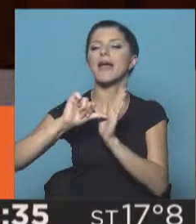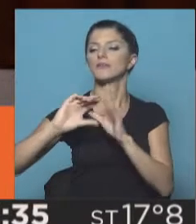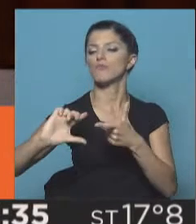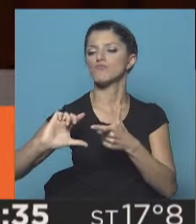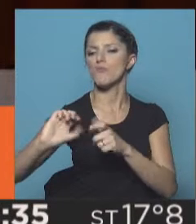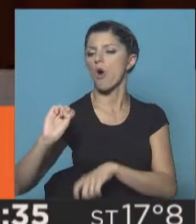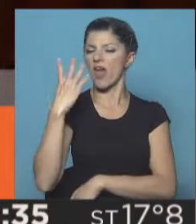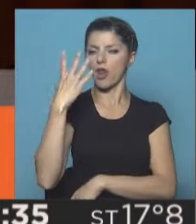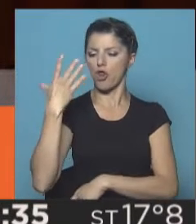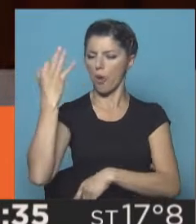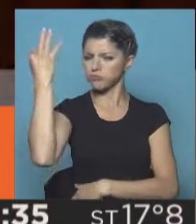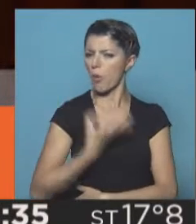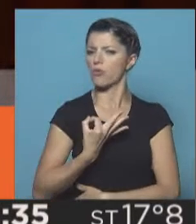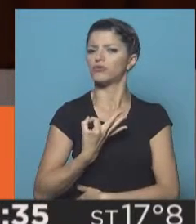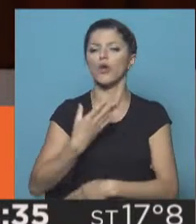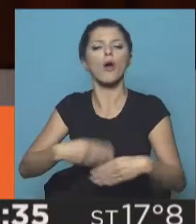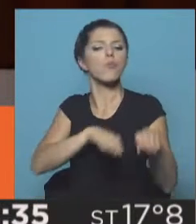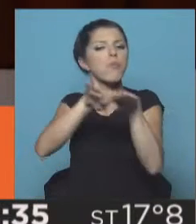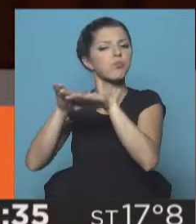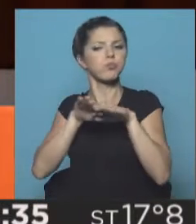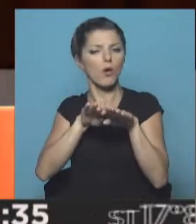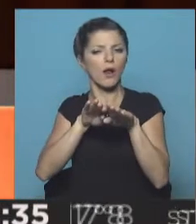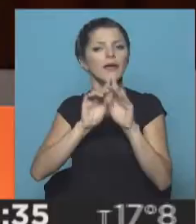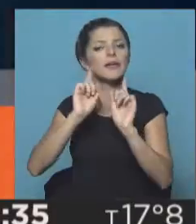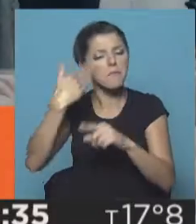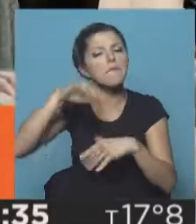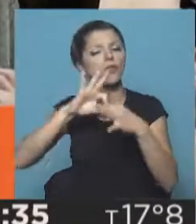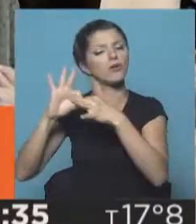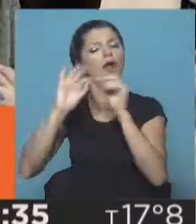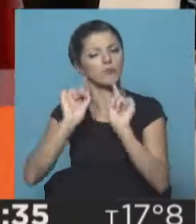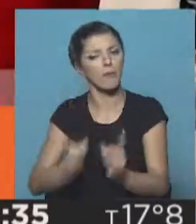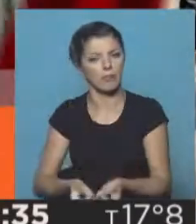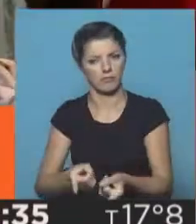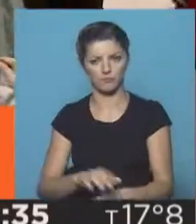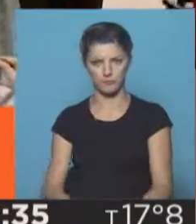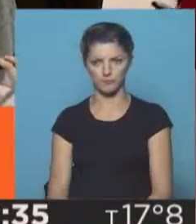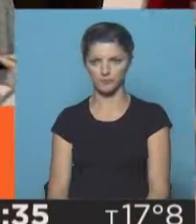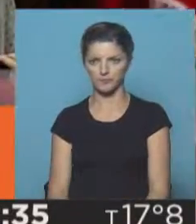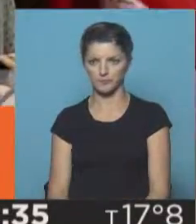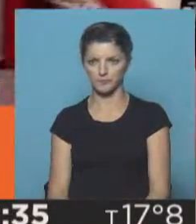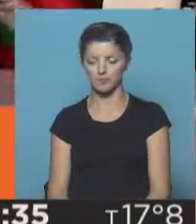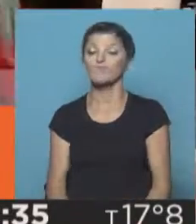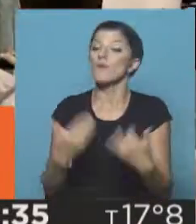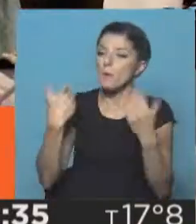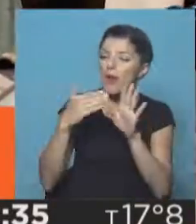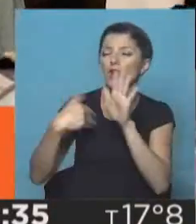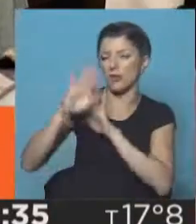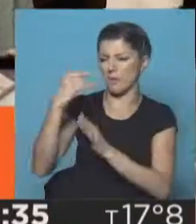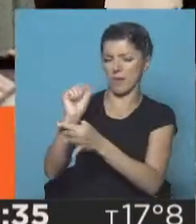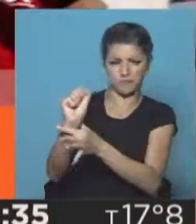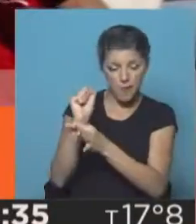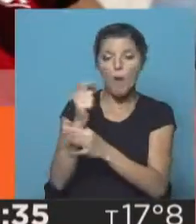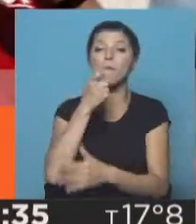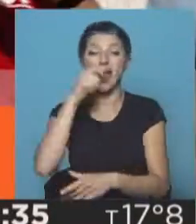más justo, más equitativo y más solidario. Quizás el caso más emblemático sea el de